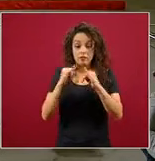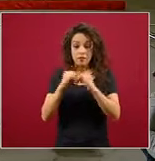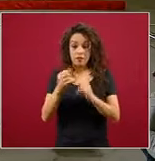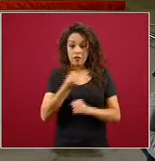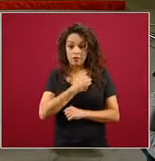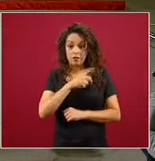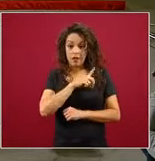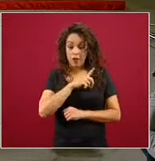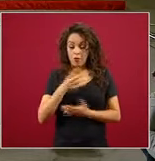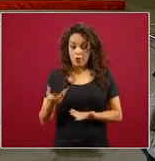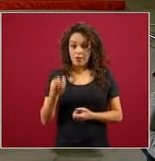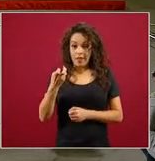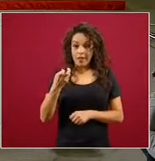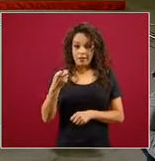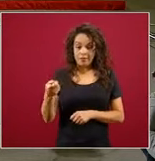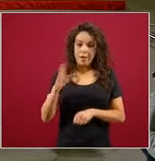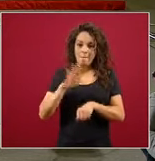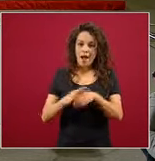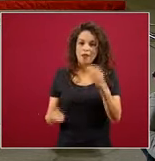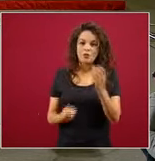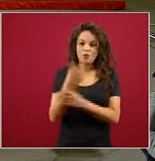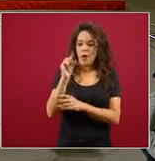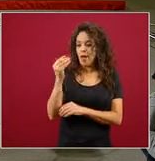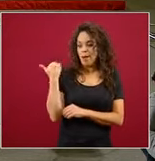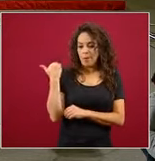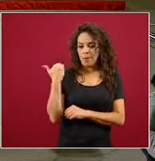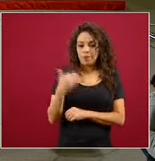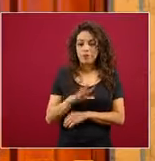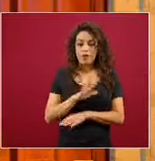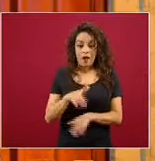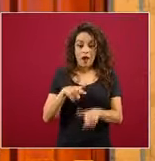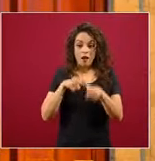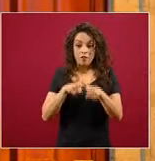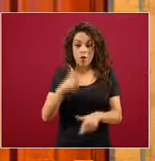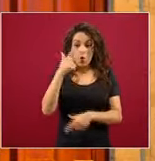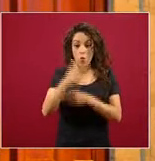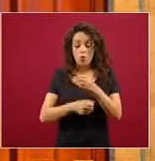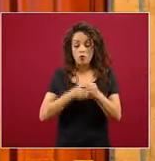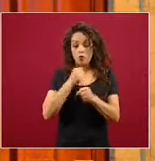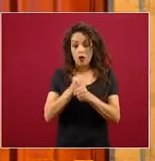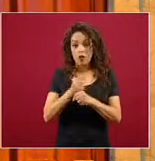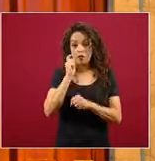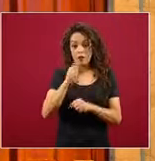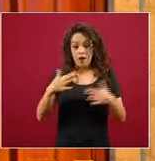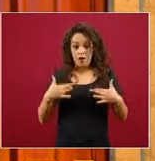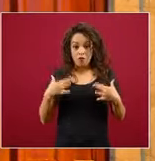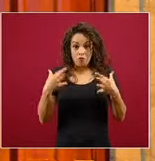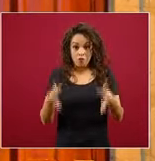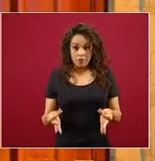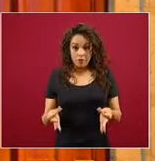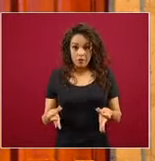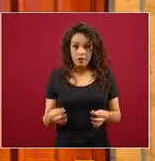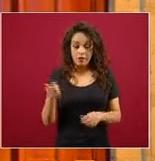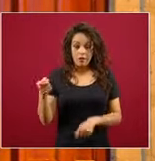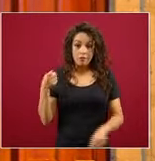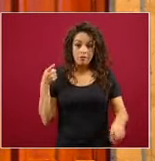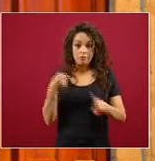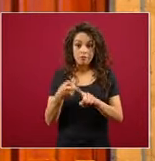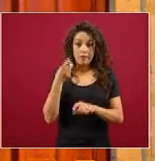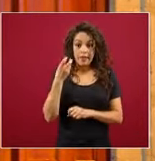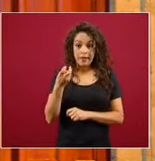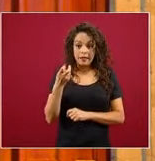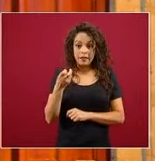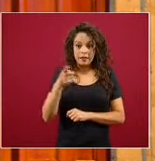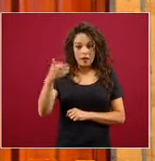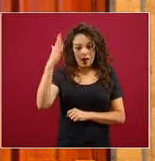joven, y está cumpliendo 8 años de haberse fundado, y fue especialmente el grupo que